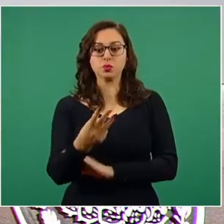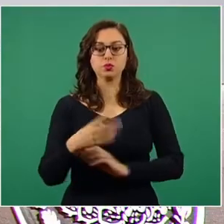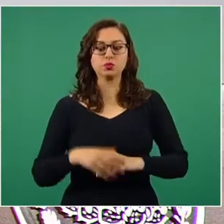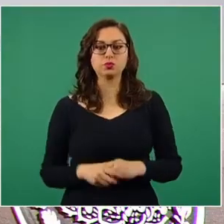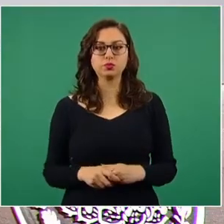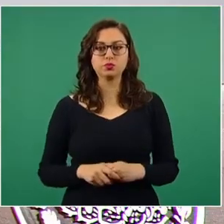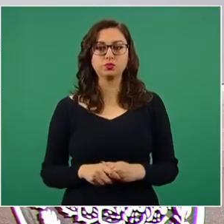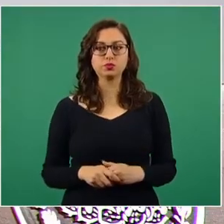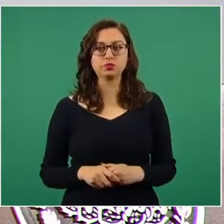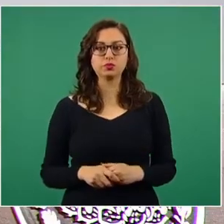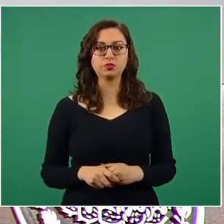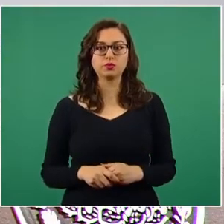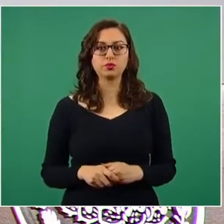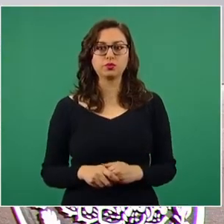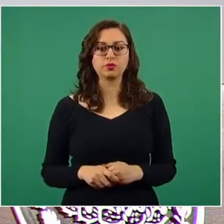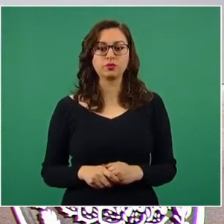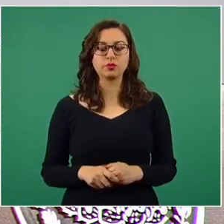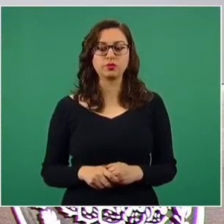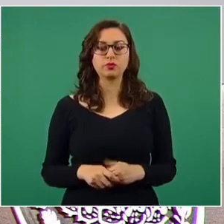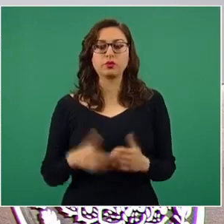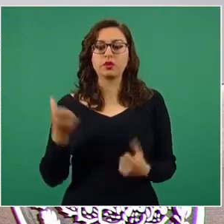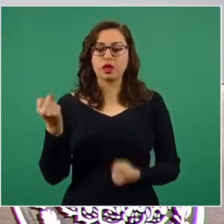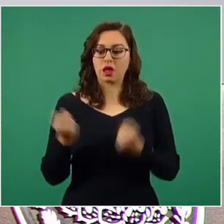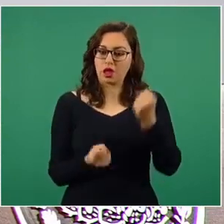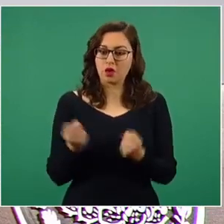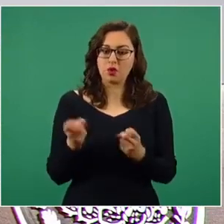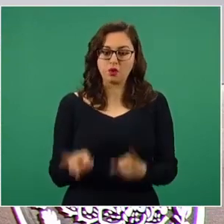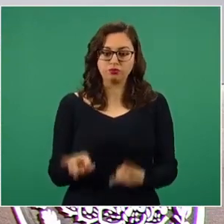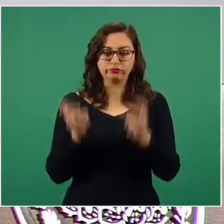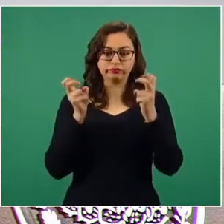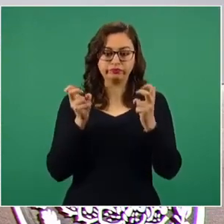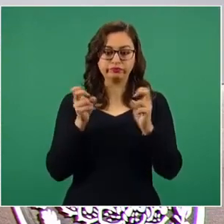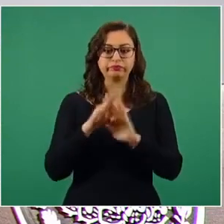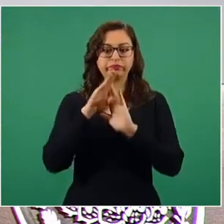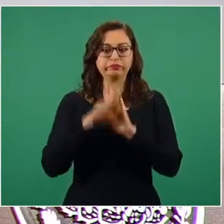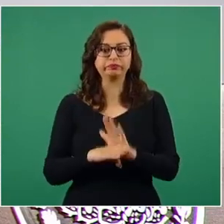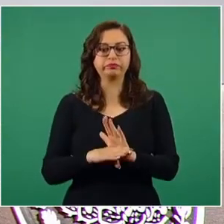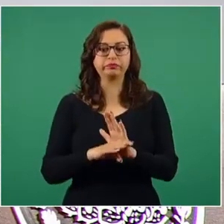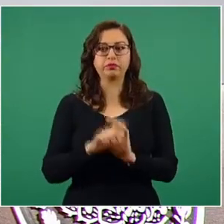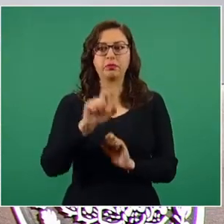siguiente manera. Robo de vehículo automotor bajó